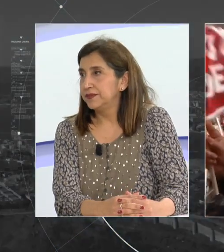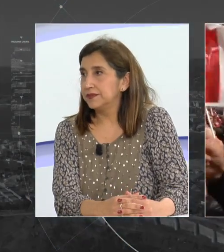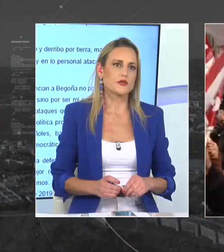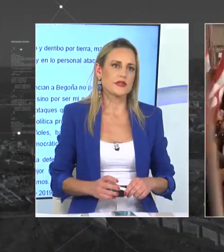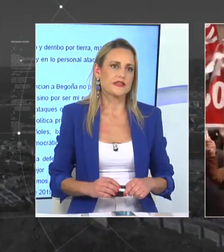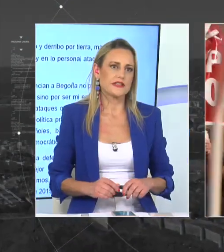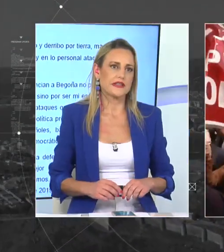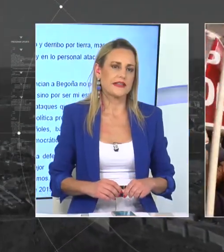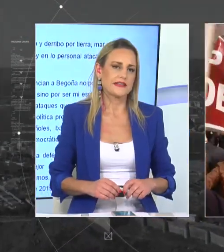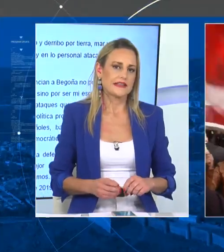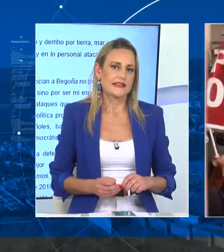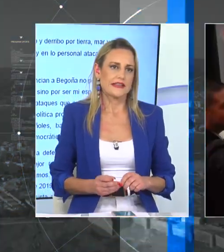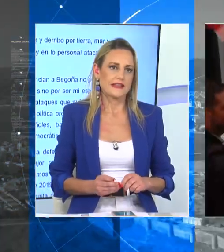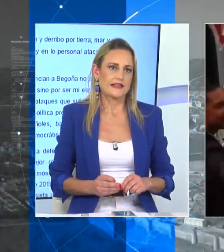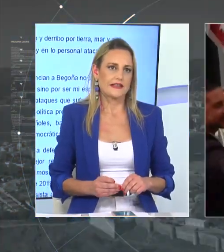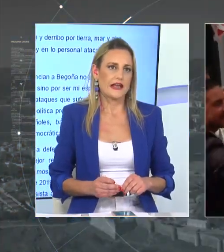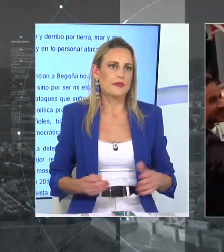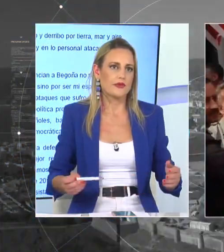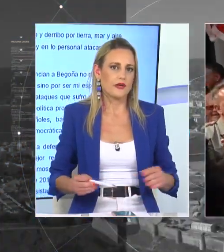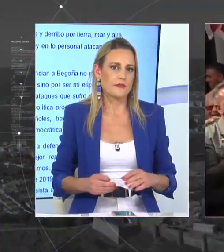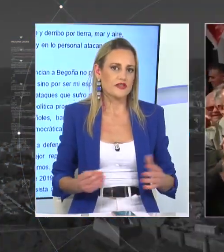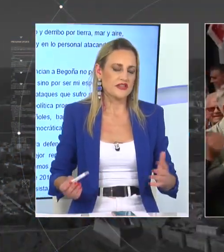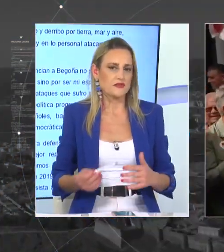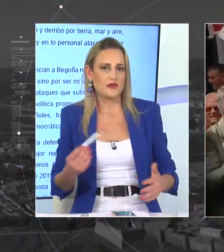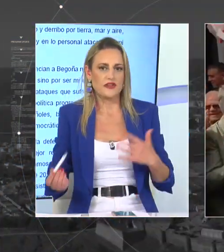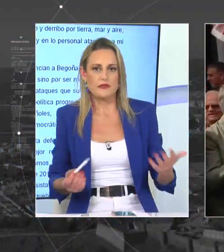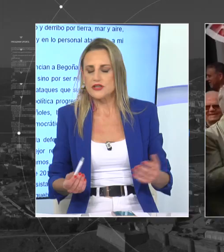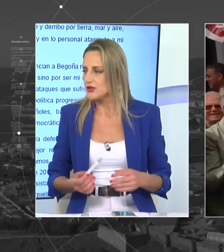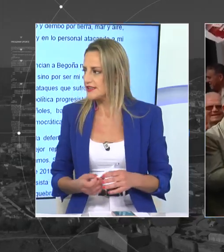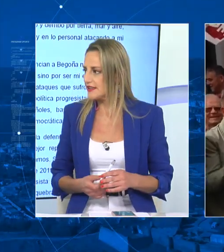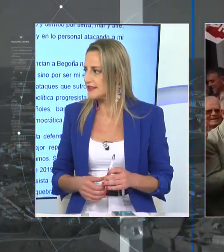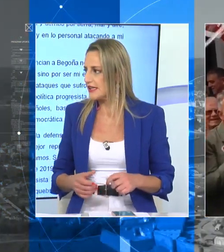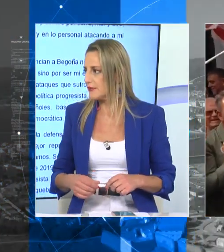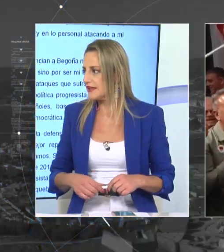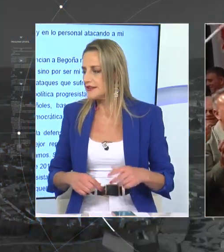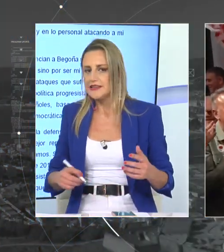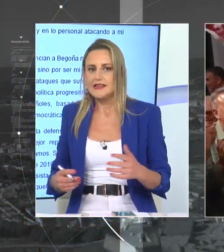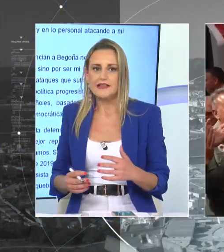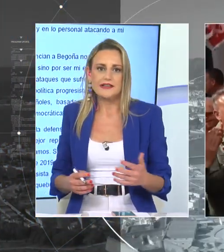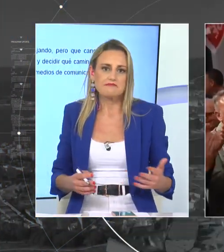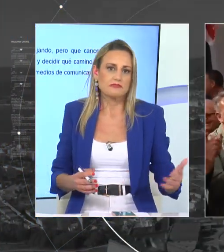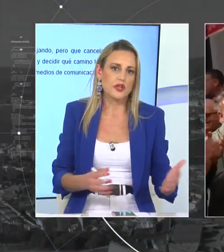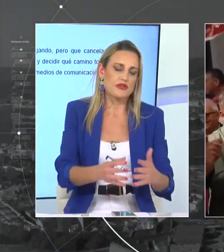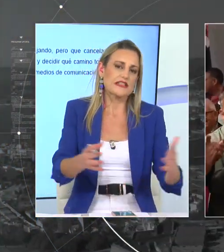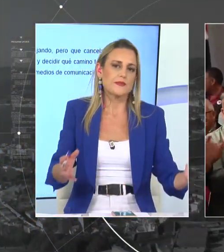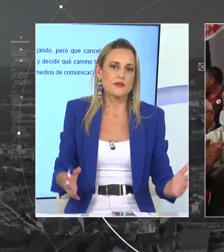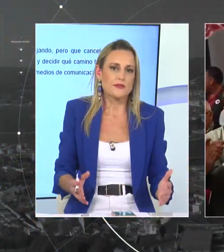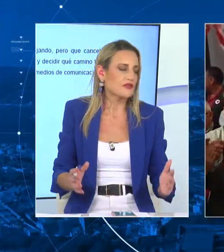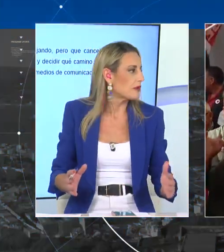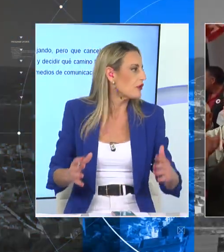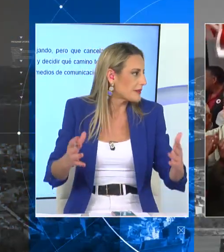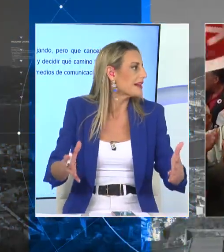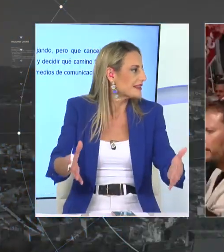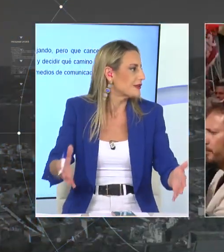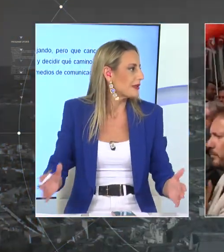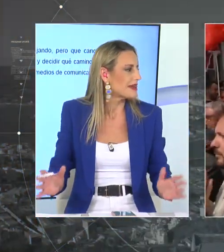manifestaciones que hubo este fin de semana eh en apoyo a Pedro Sánchez en torno a 12000 personas se habla eh Bueno pues este tipo de movimientos